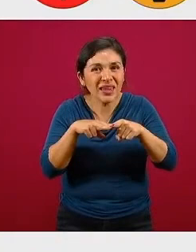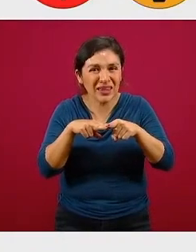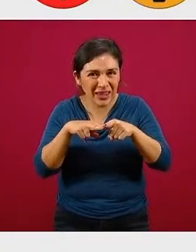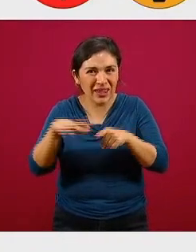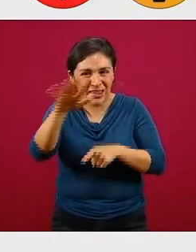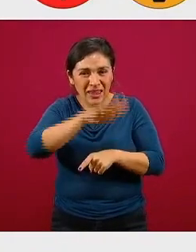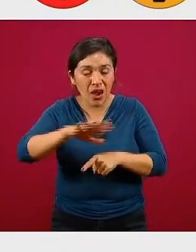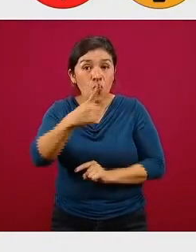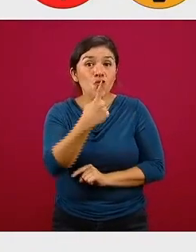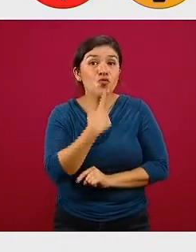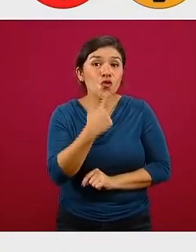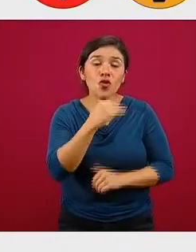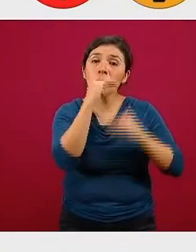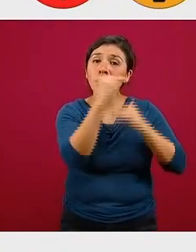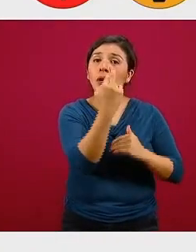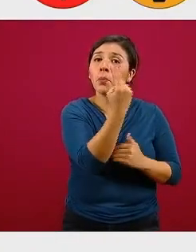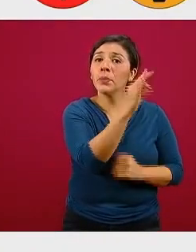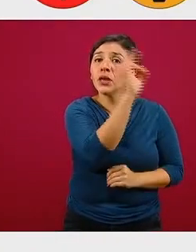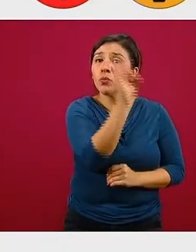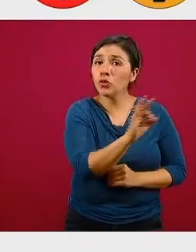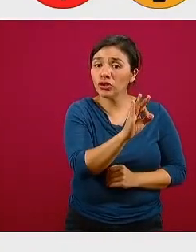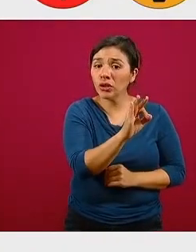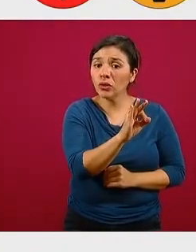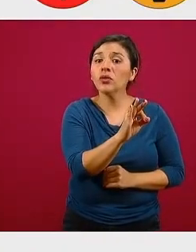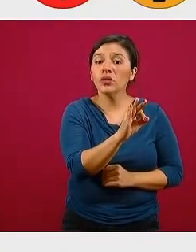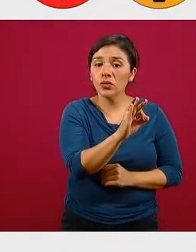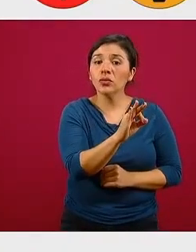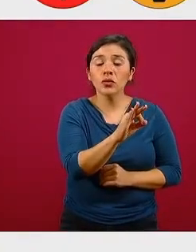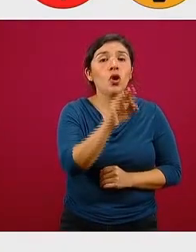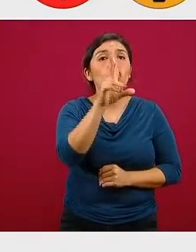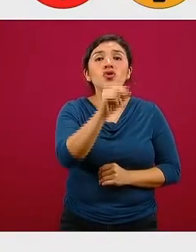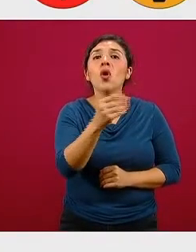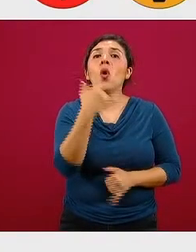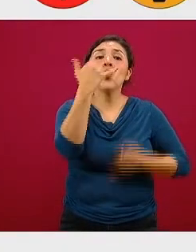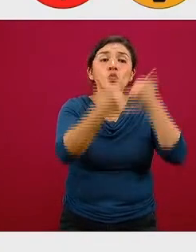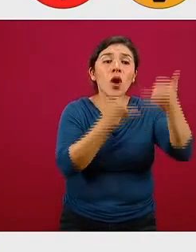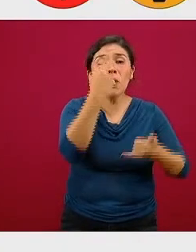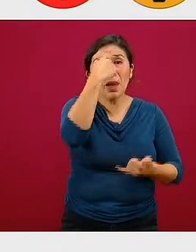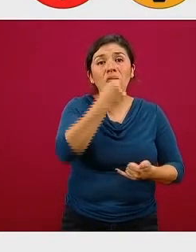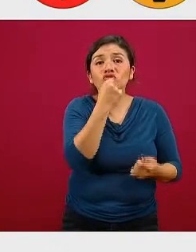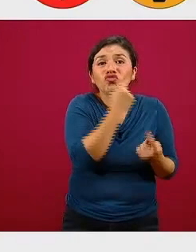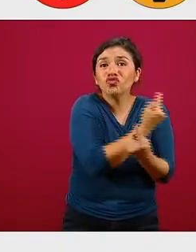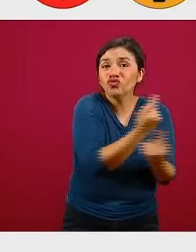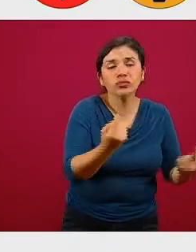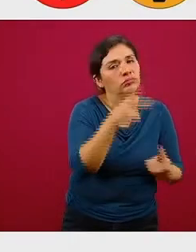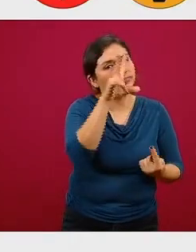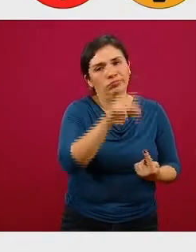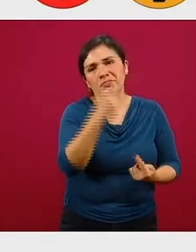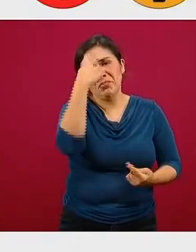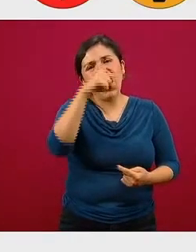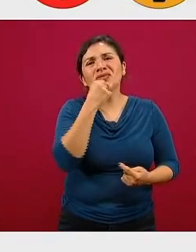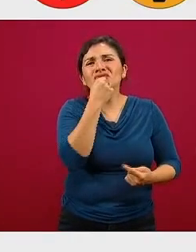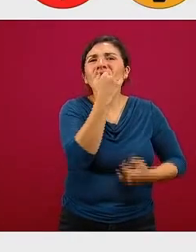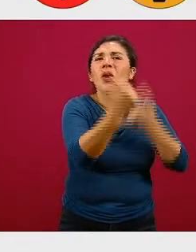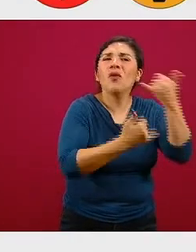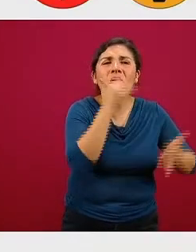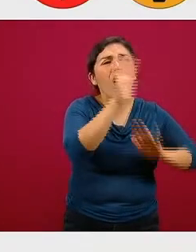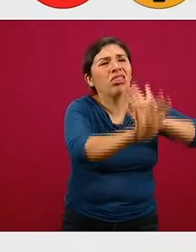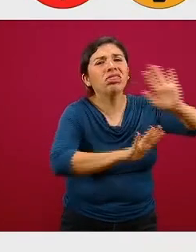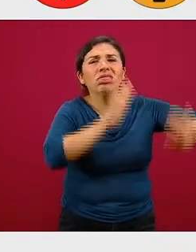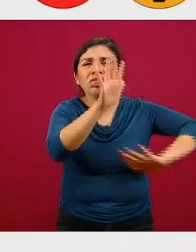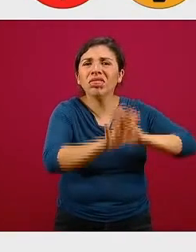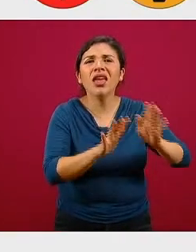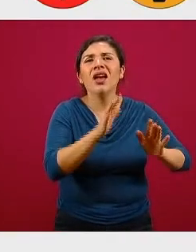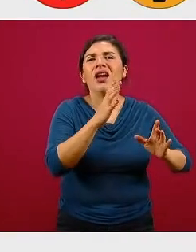en nivel rojo, 25% sin áreas infantiles abiertas para evitar que los niños